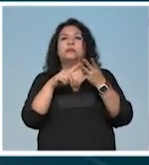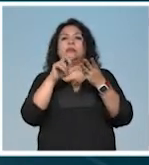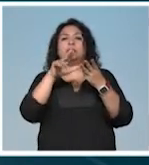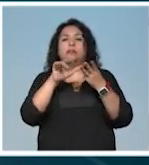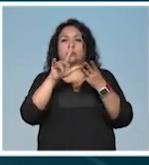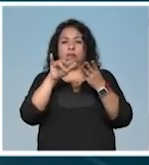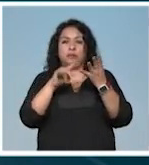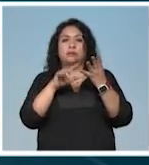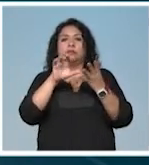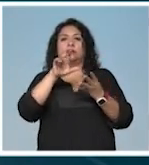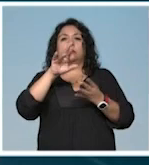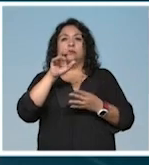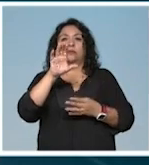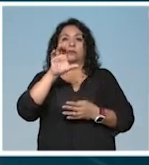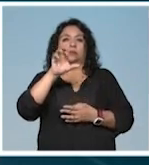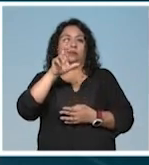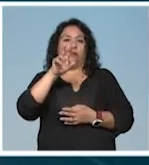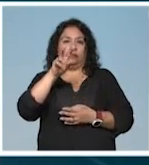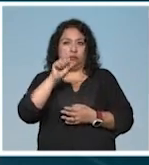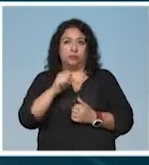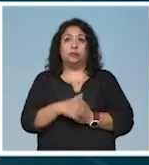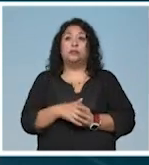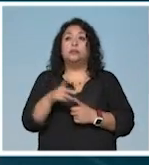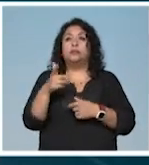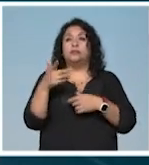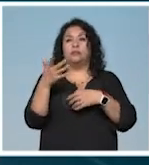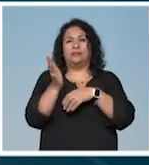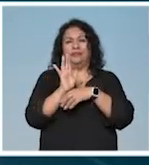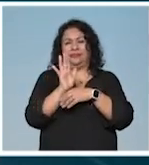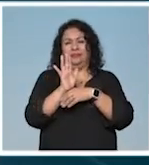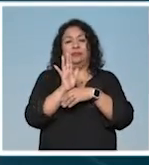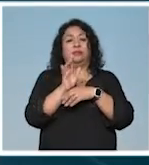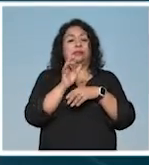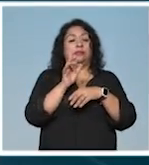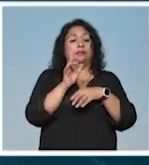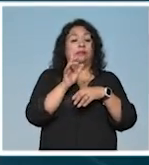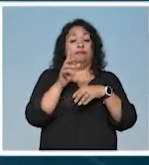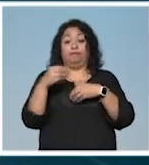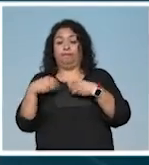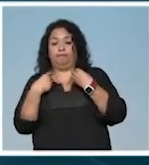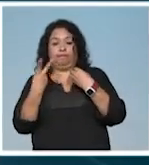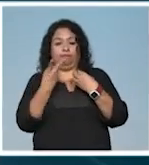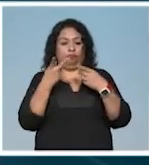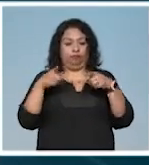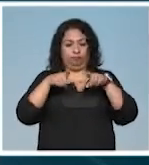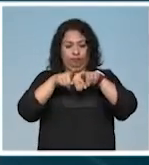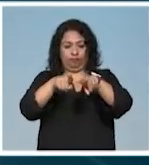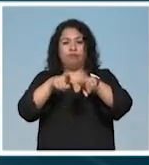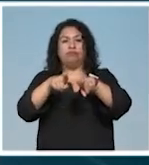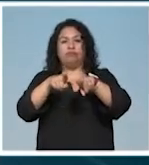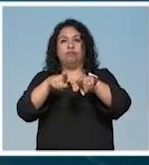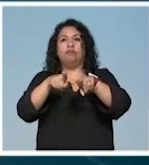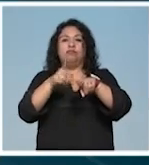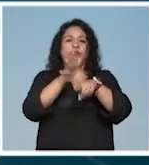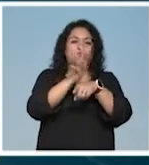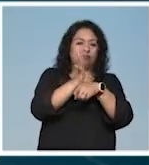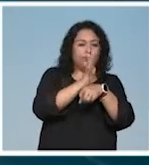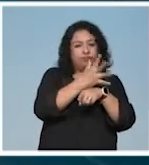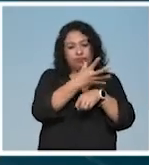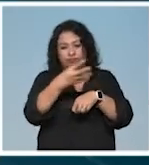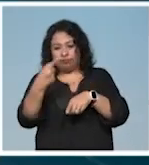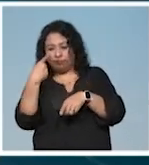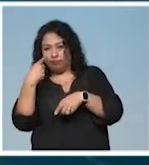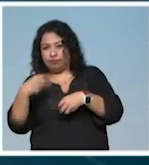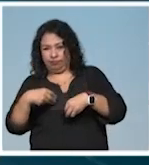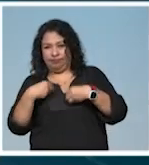o Cría Cuervos. El cine es paralelo a la vida, ¿no? O sea, que lo que yo, el cine de alguna forma me refleja, o sea, estoy reflejado yo en